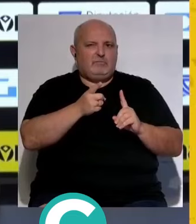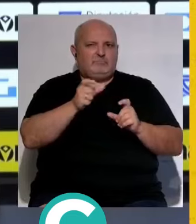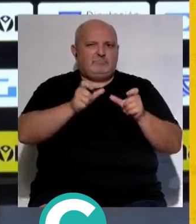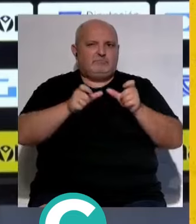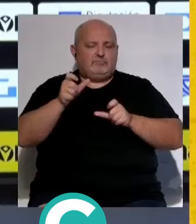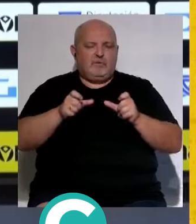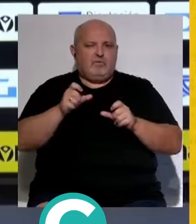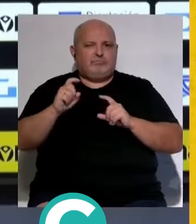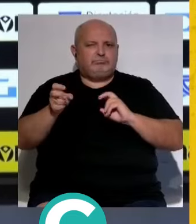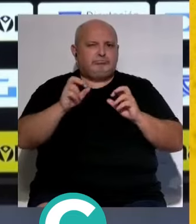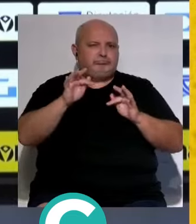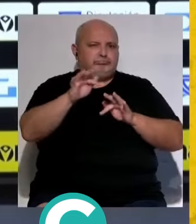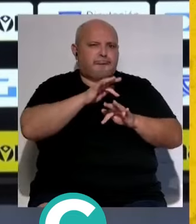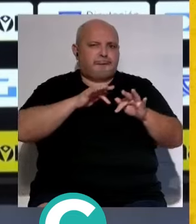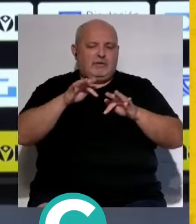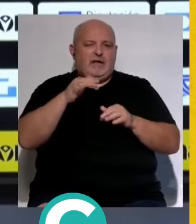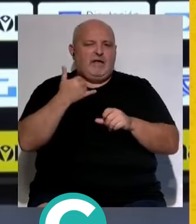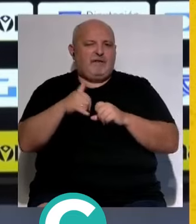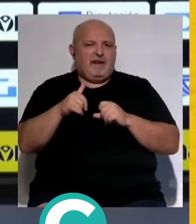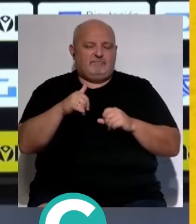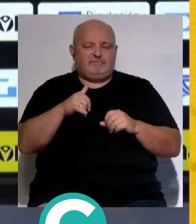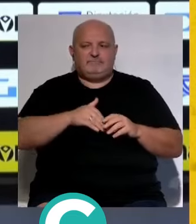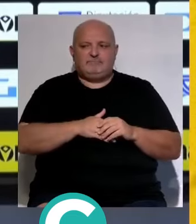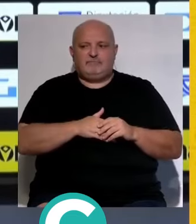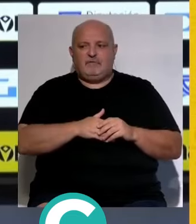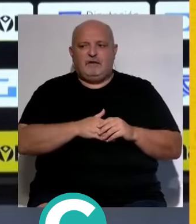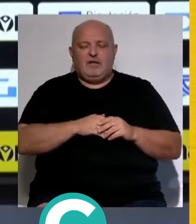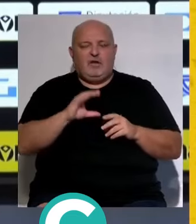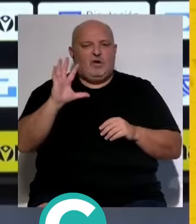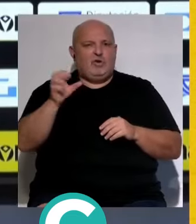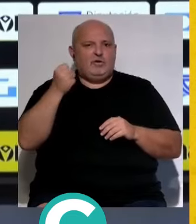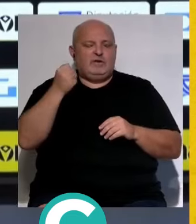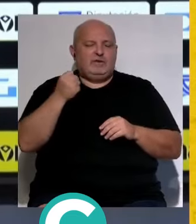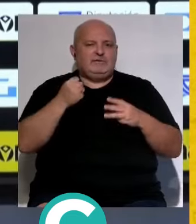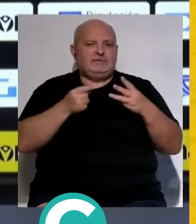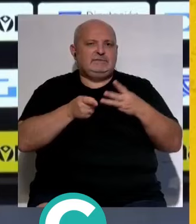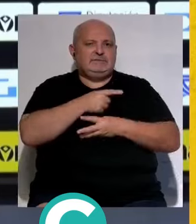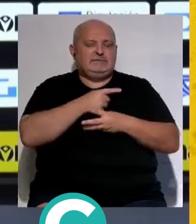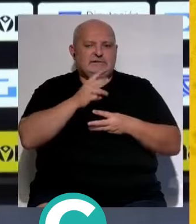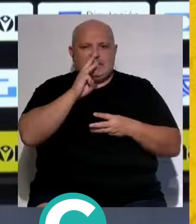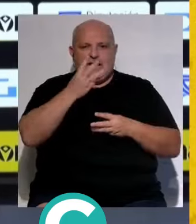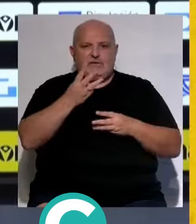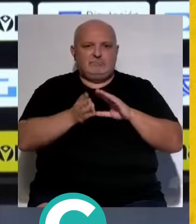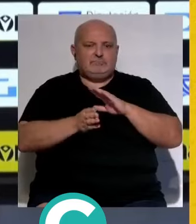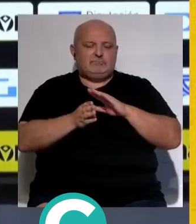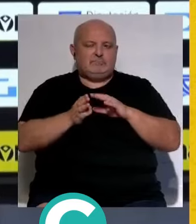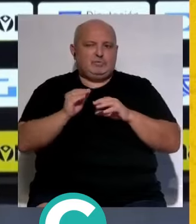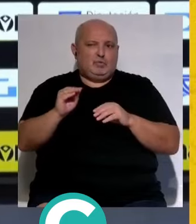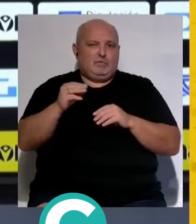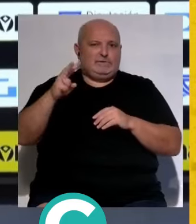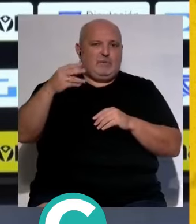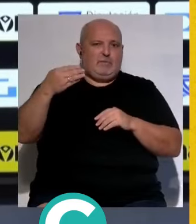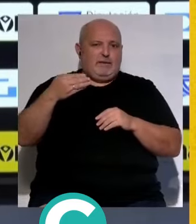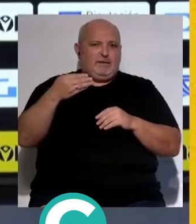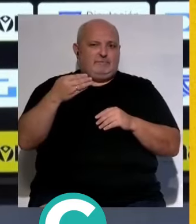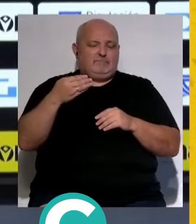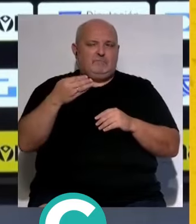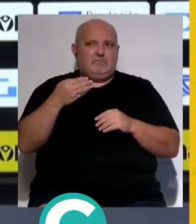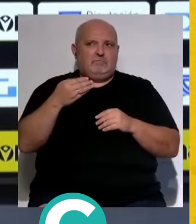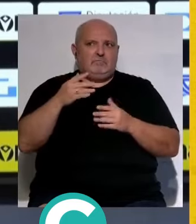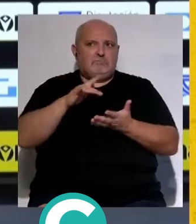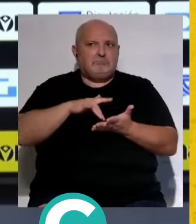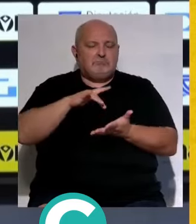futbolistas de uno tras otro, ¿no? Y a fin de cuentas, mira, ha conseguido 3 permanencias, ¿no? A fin de cuentas, el fútbol son datos y son